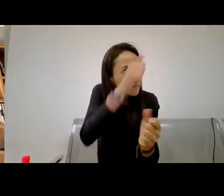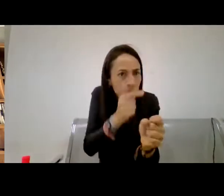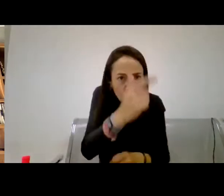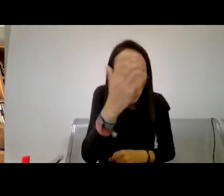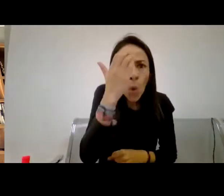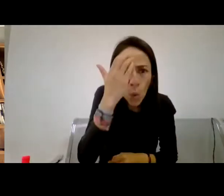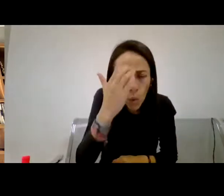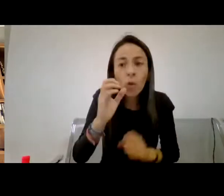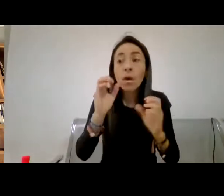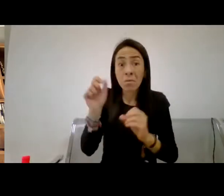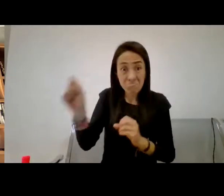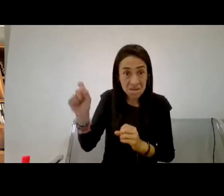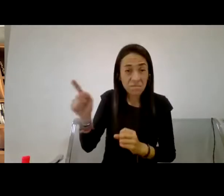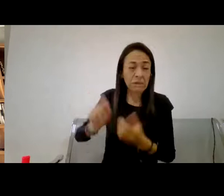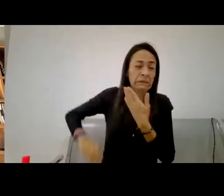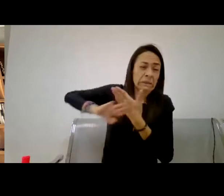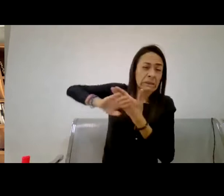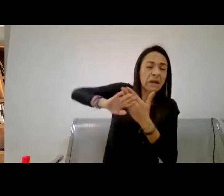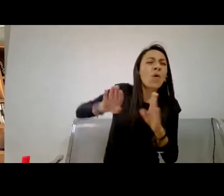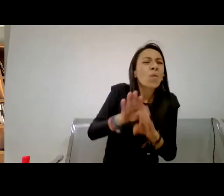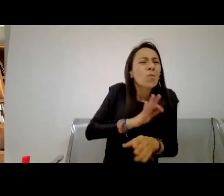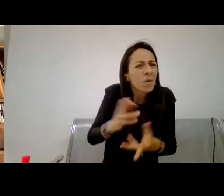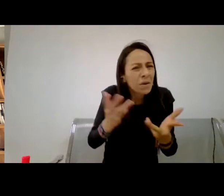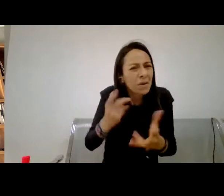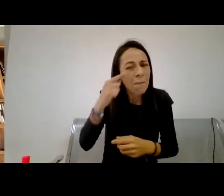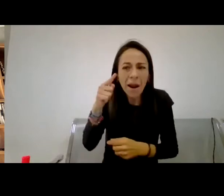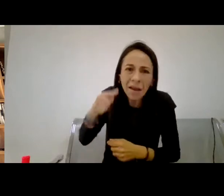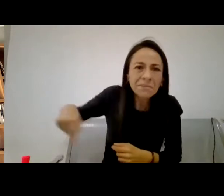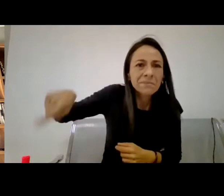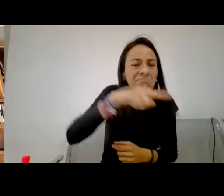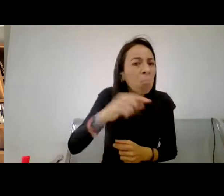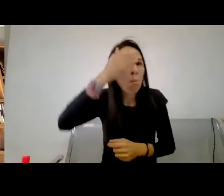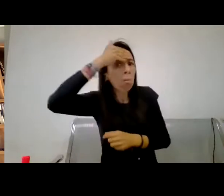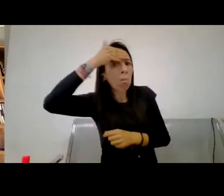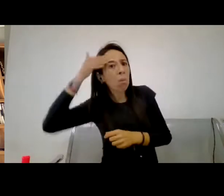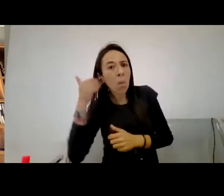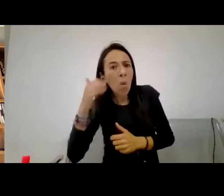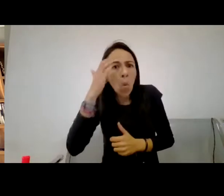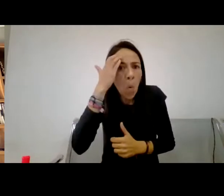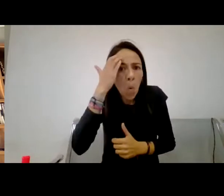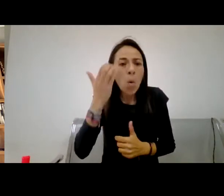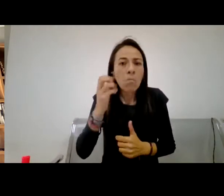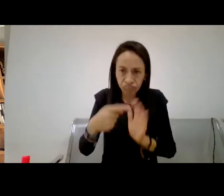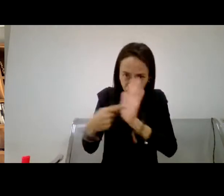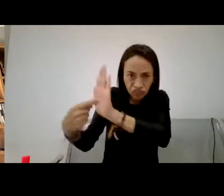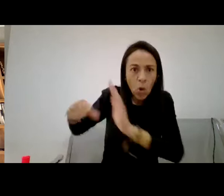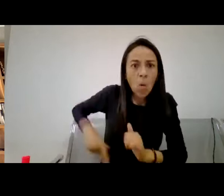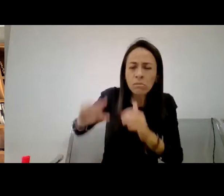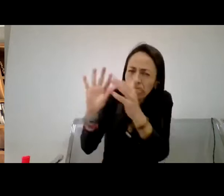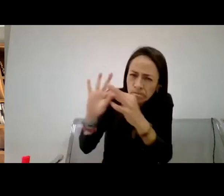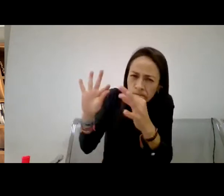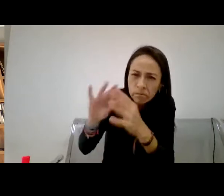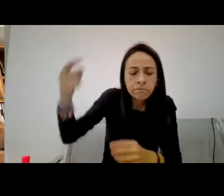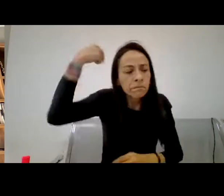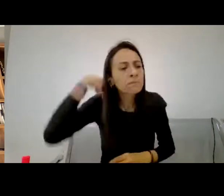mejor incidencia, ¿no? Para la sensibilización de estos temas ante gobierno. Y hay